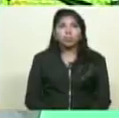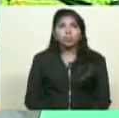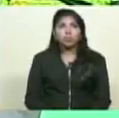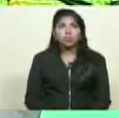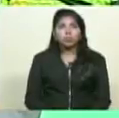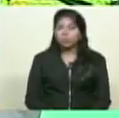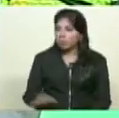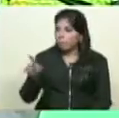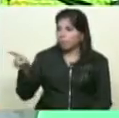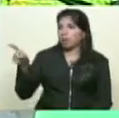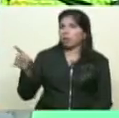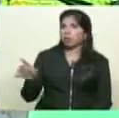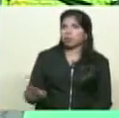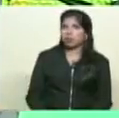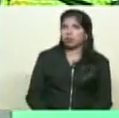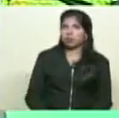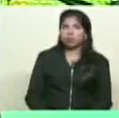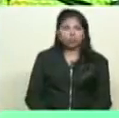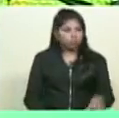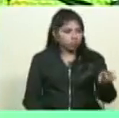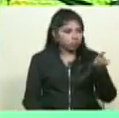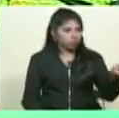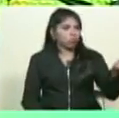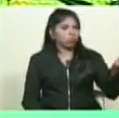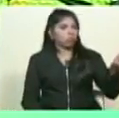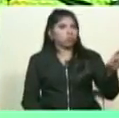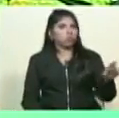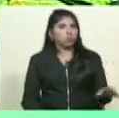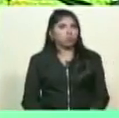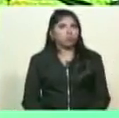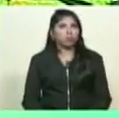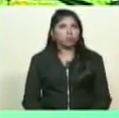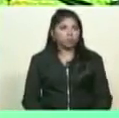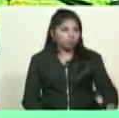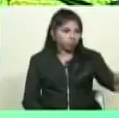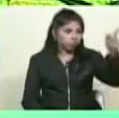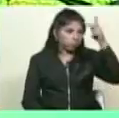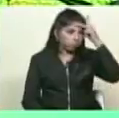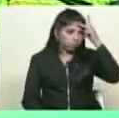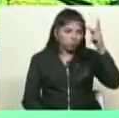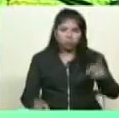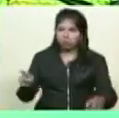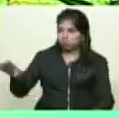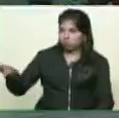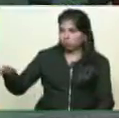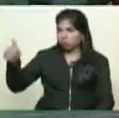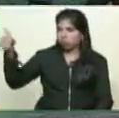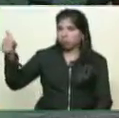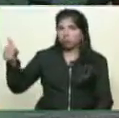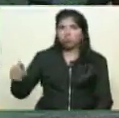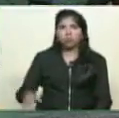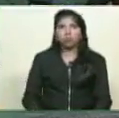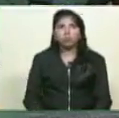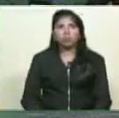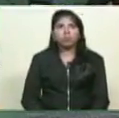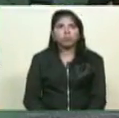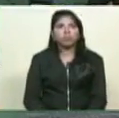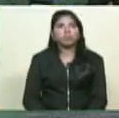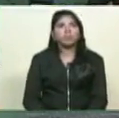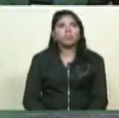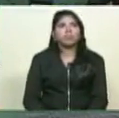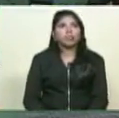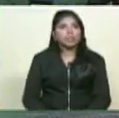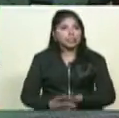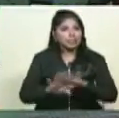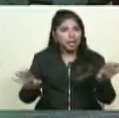Néstor, compañero Vladimir, vicepresidente ejecutivo, coloque las tareas